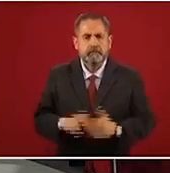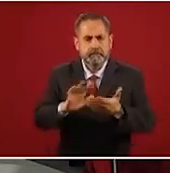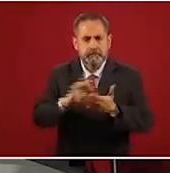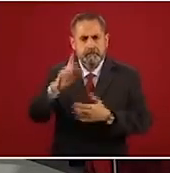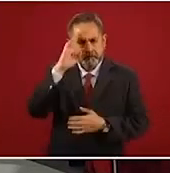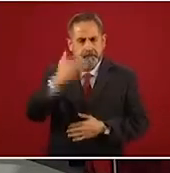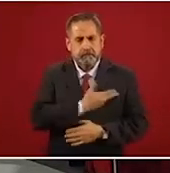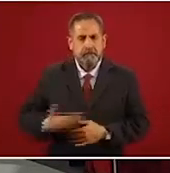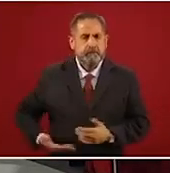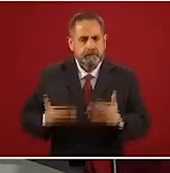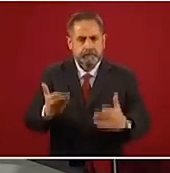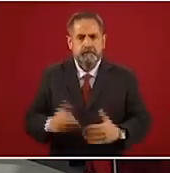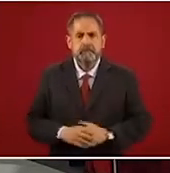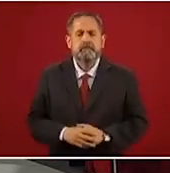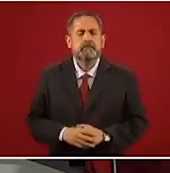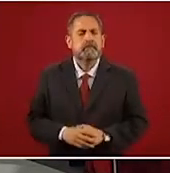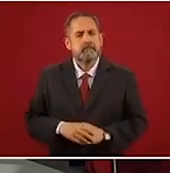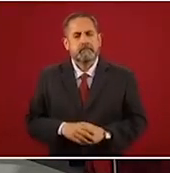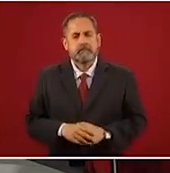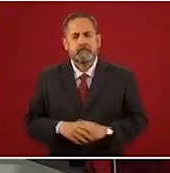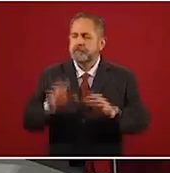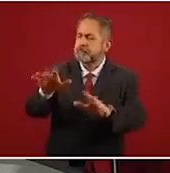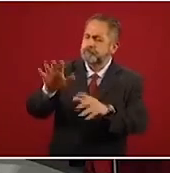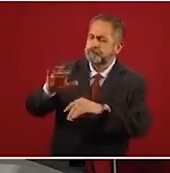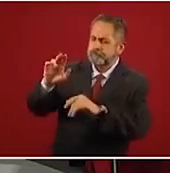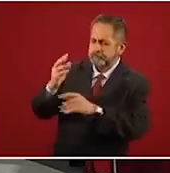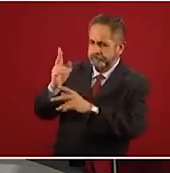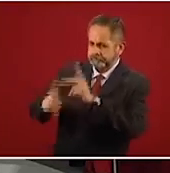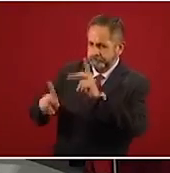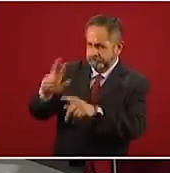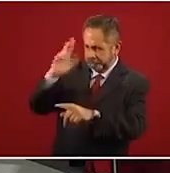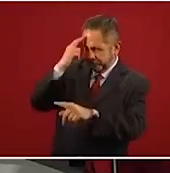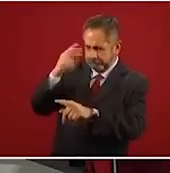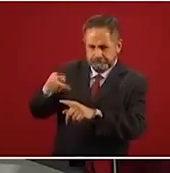Gracias, maestro Parra. Sobre el tema, acuérdense que